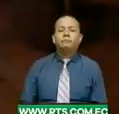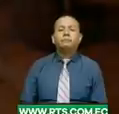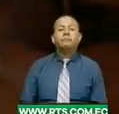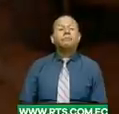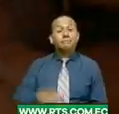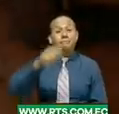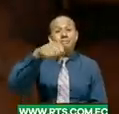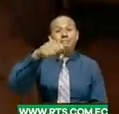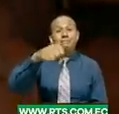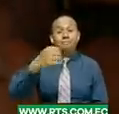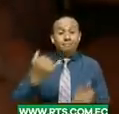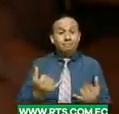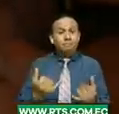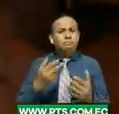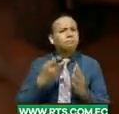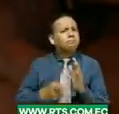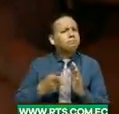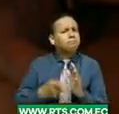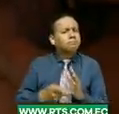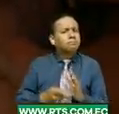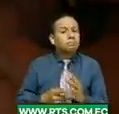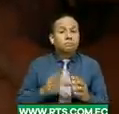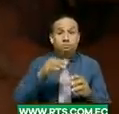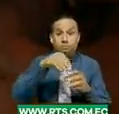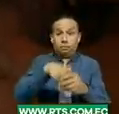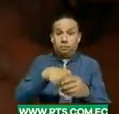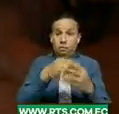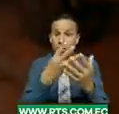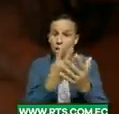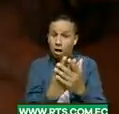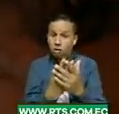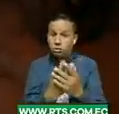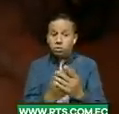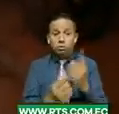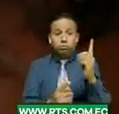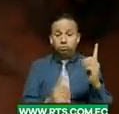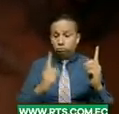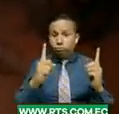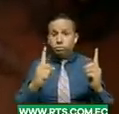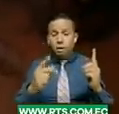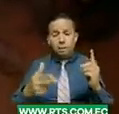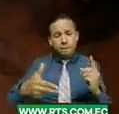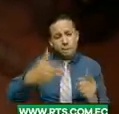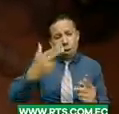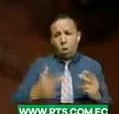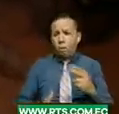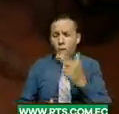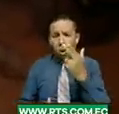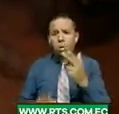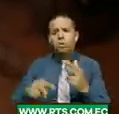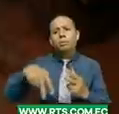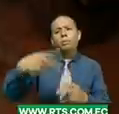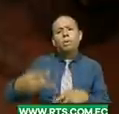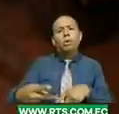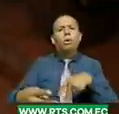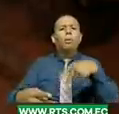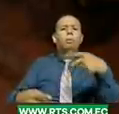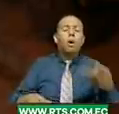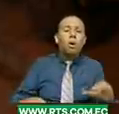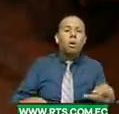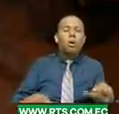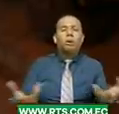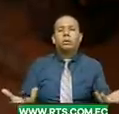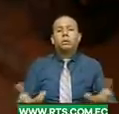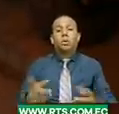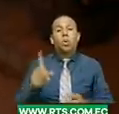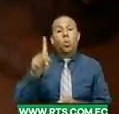Así es, y la novedad de hoy es que dos personas resultaron heridas en un enfrentamiento que hubo en varios pabellones y de esto un PPL y un